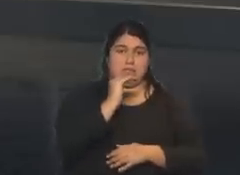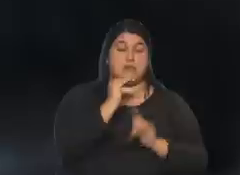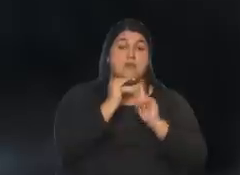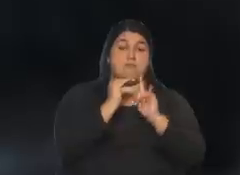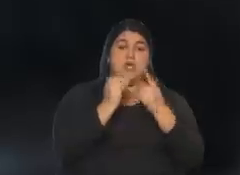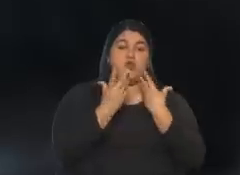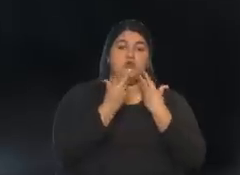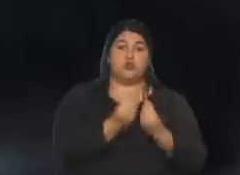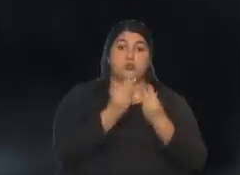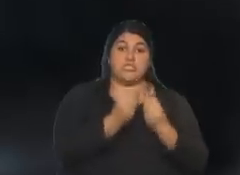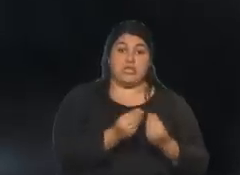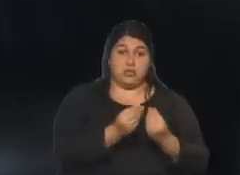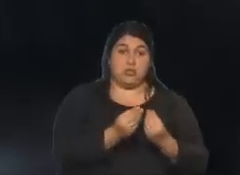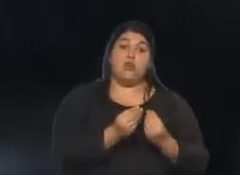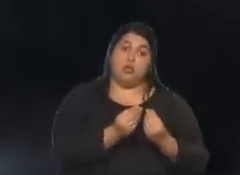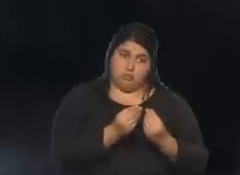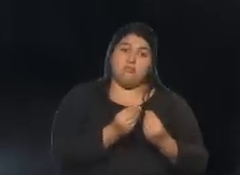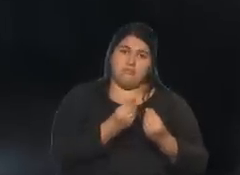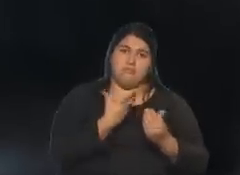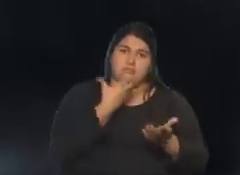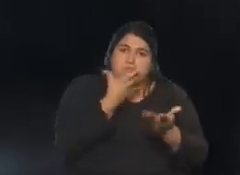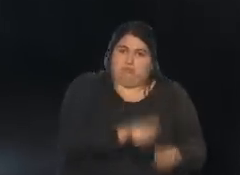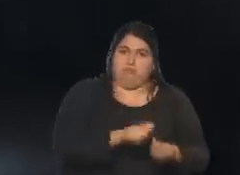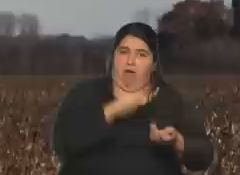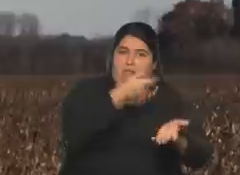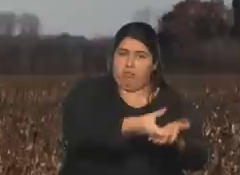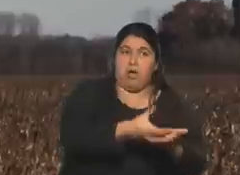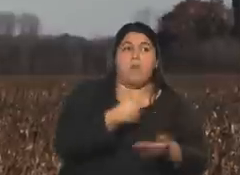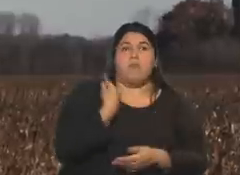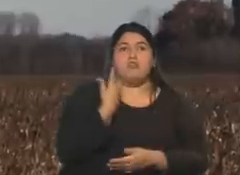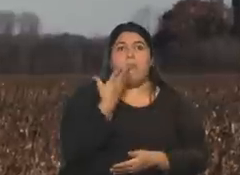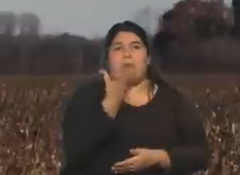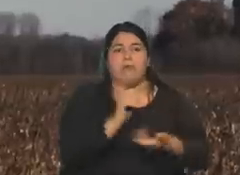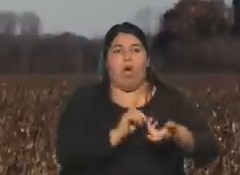subsidio es muy grande y por eso le estamos pidiendo alguna actualización.